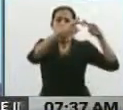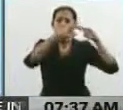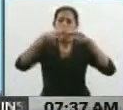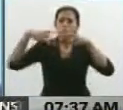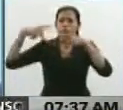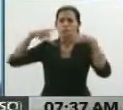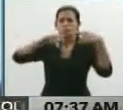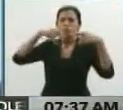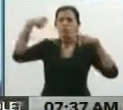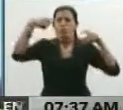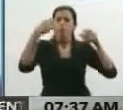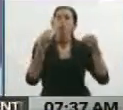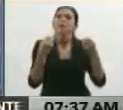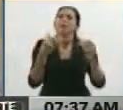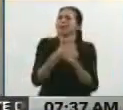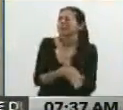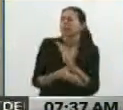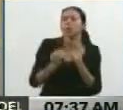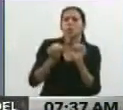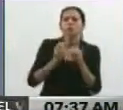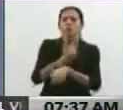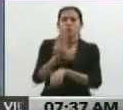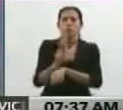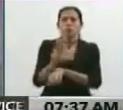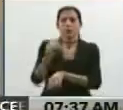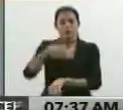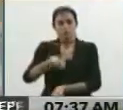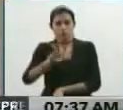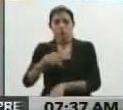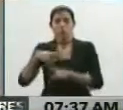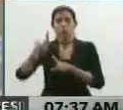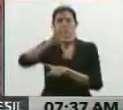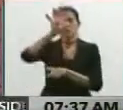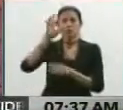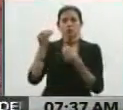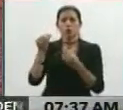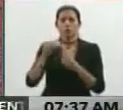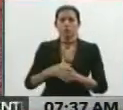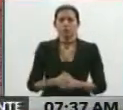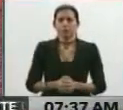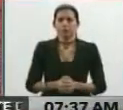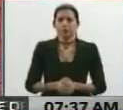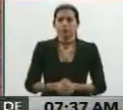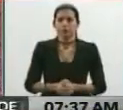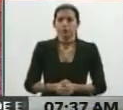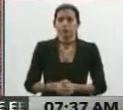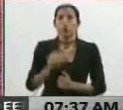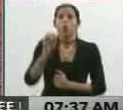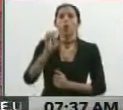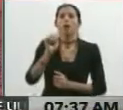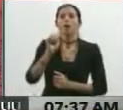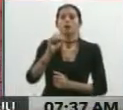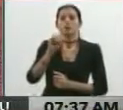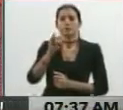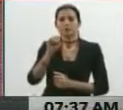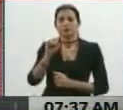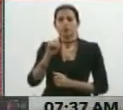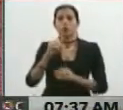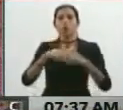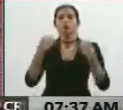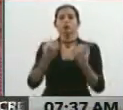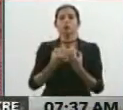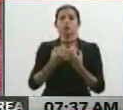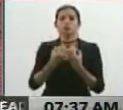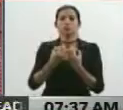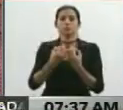pero qué es un drone y cómo se tiene que usar no solamente venezuela haciendo en otros países claro bueno mira la oasis que la organización de aviación civil internacional que